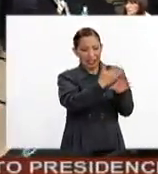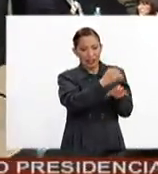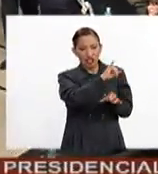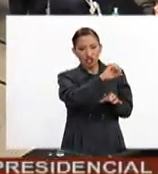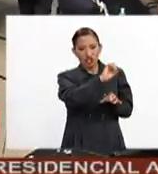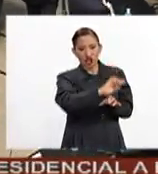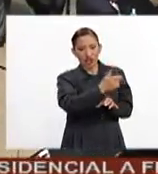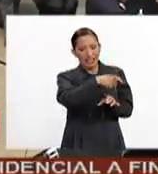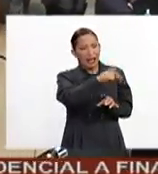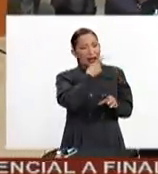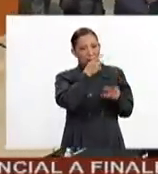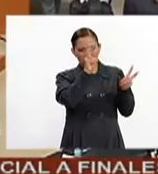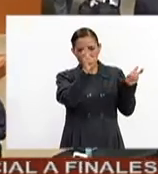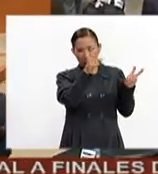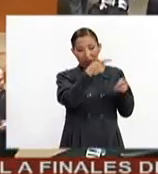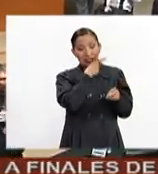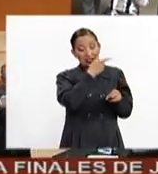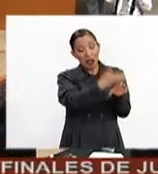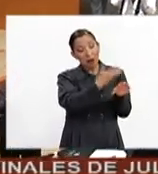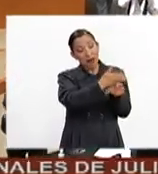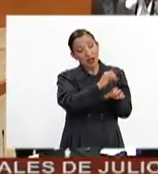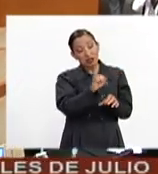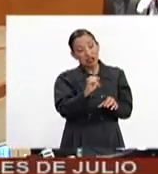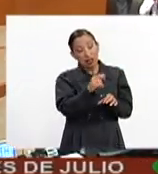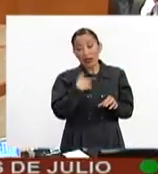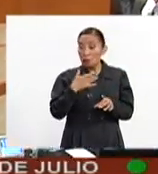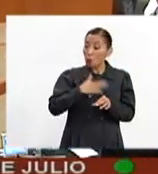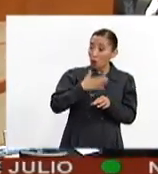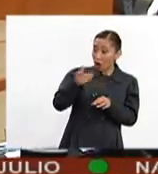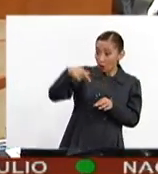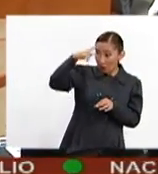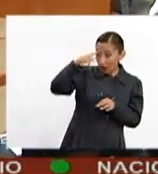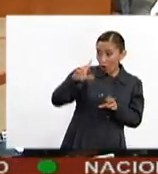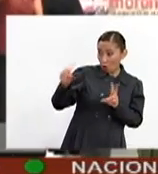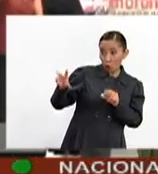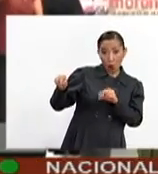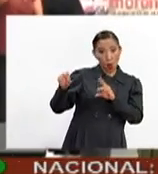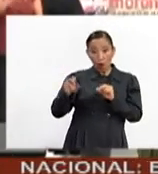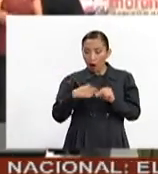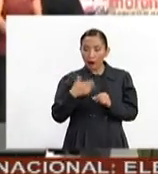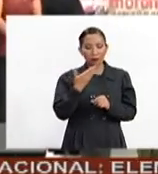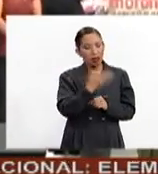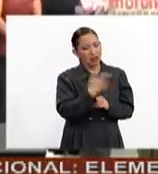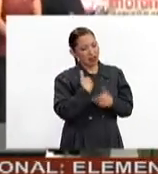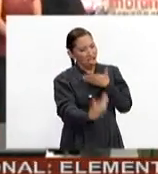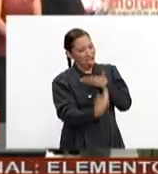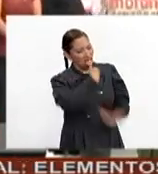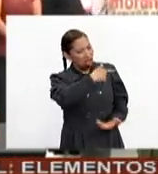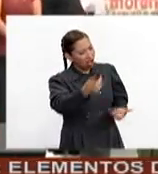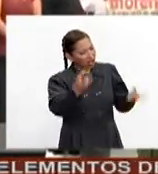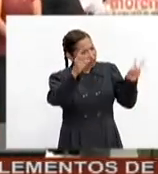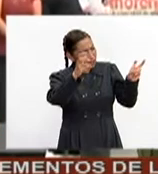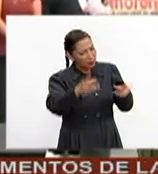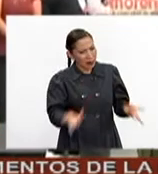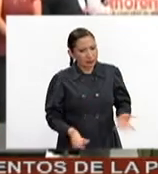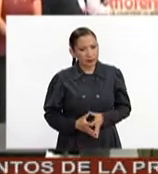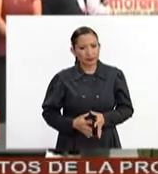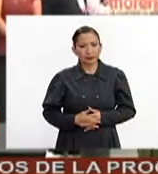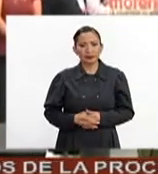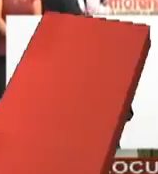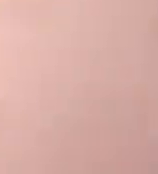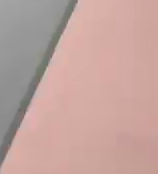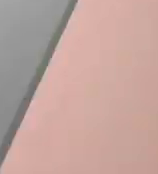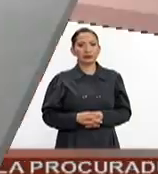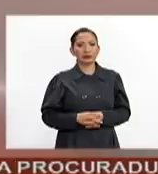Unidos, John Kelly, respecto a que un gobierno de izquierda no sería bueno para México, y pidió que no se entrometa en este proceso.